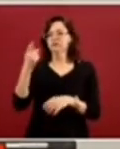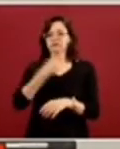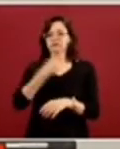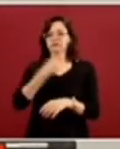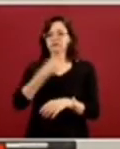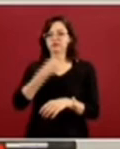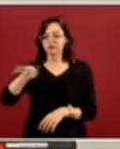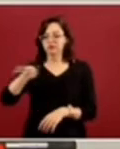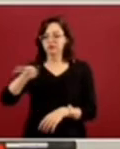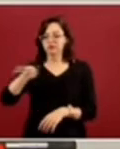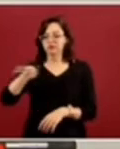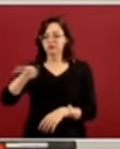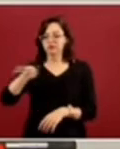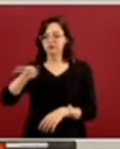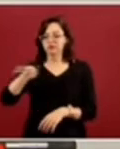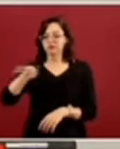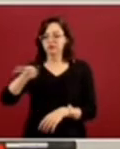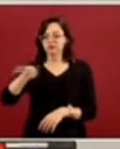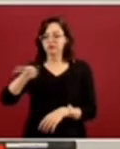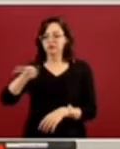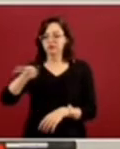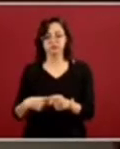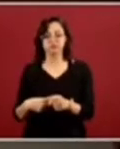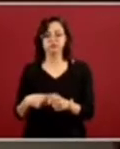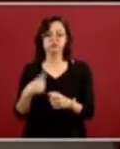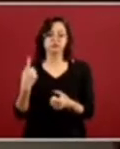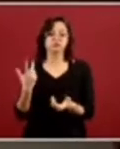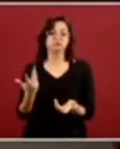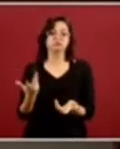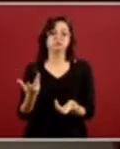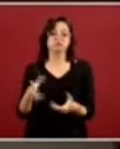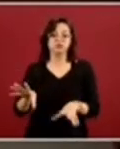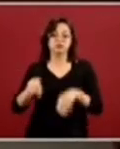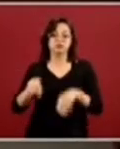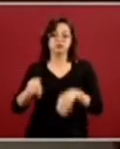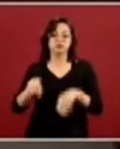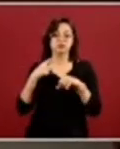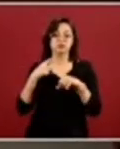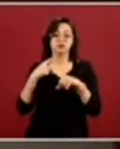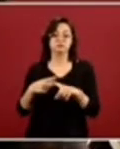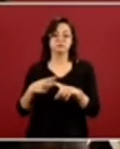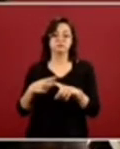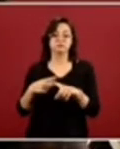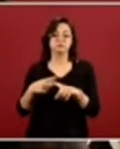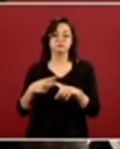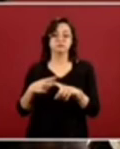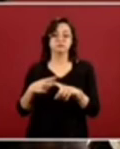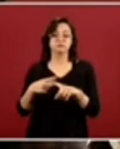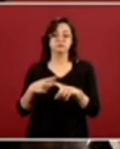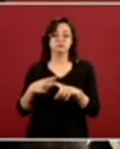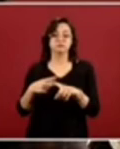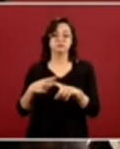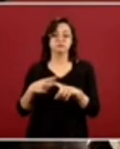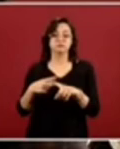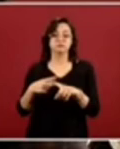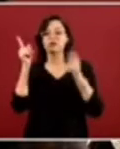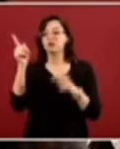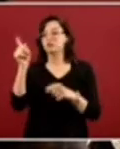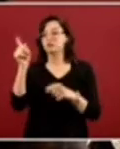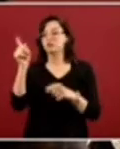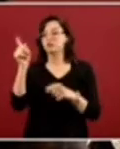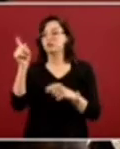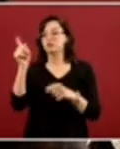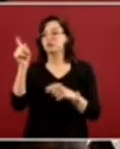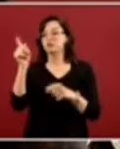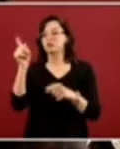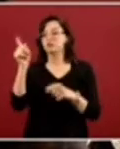de los contagiados de ese país era personal de salud, incluso en China andaba la